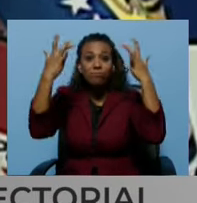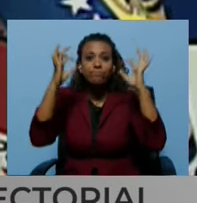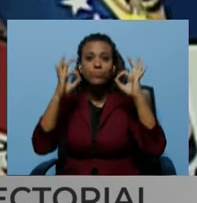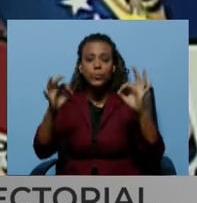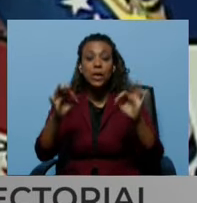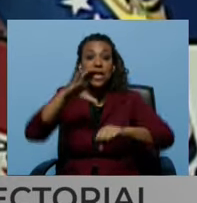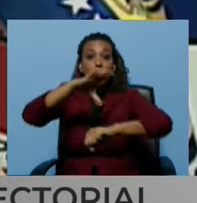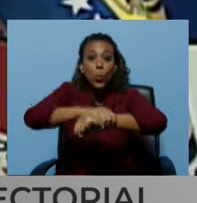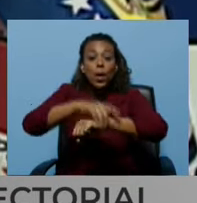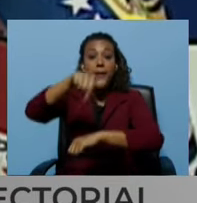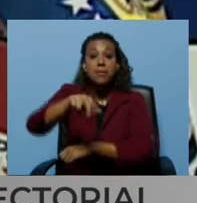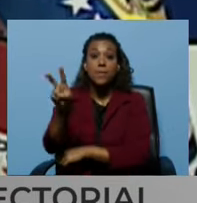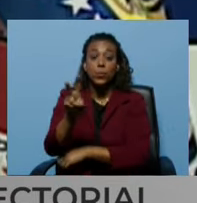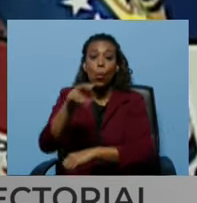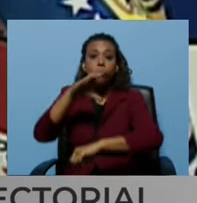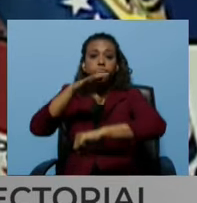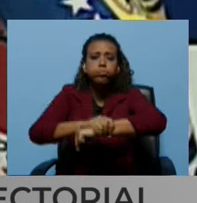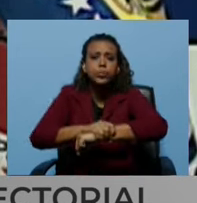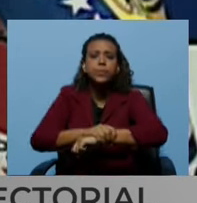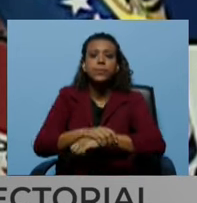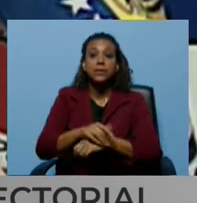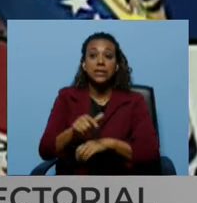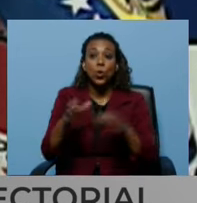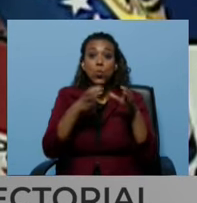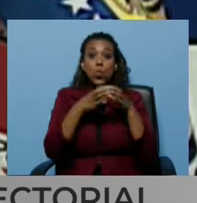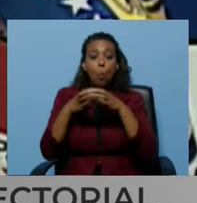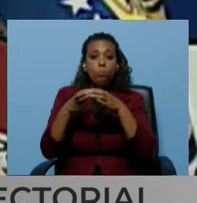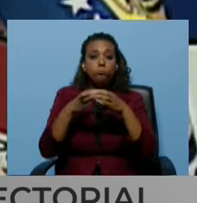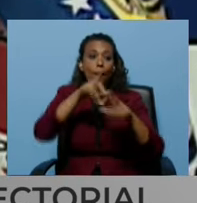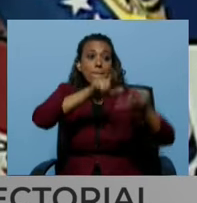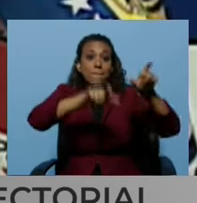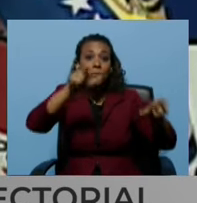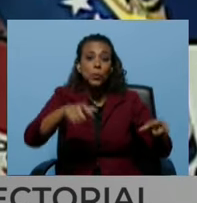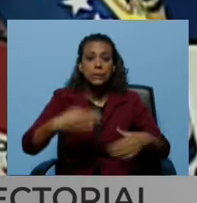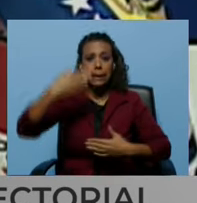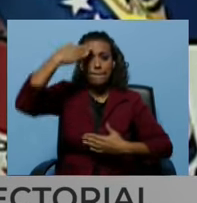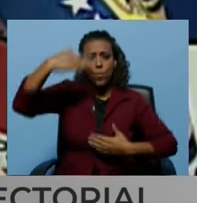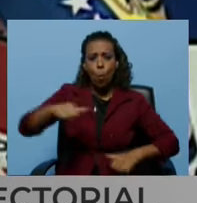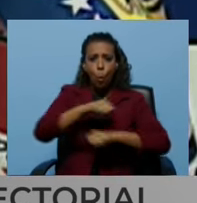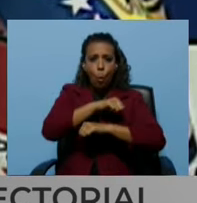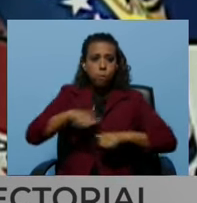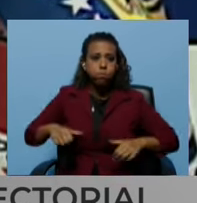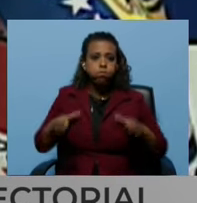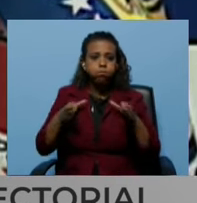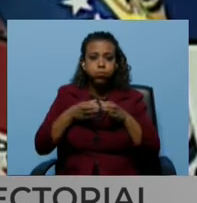Fue detenido aquí en Venezuela. Ellos forman parte de un grupo